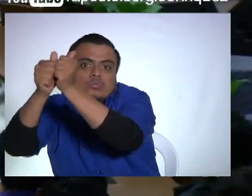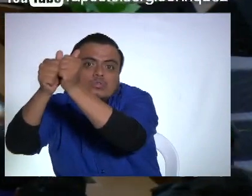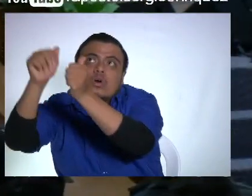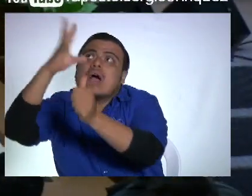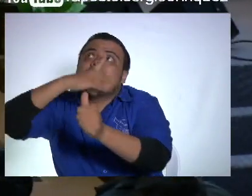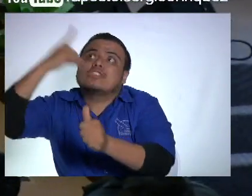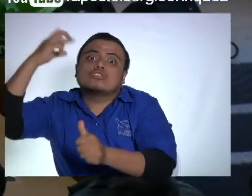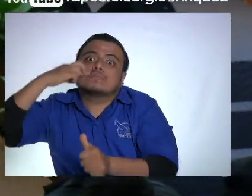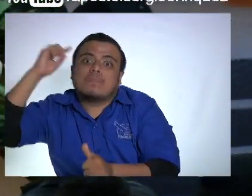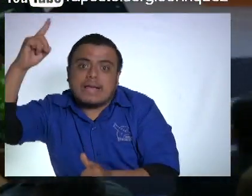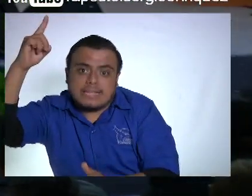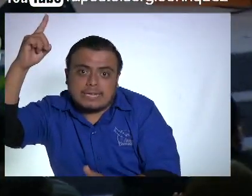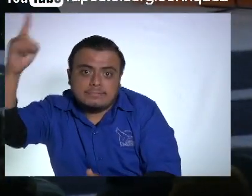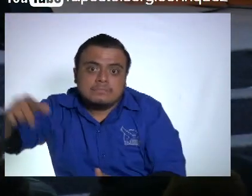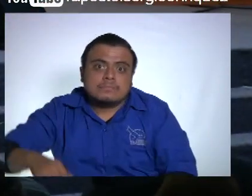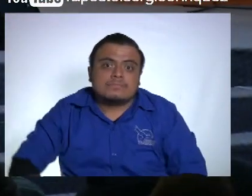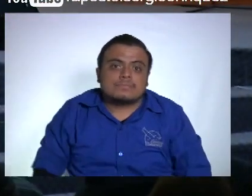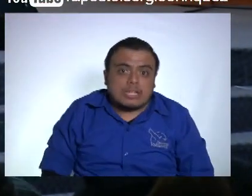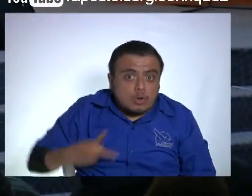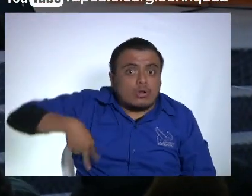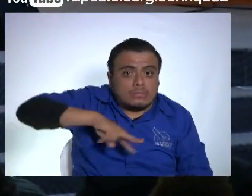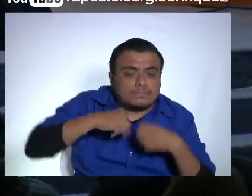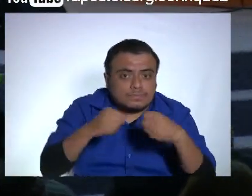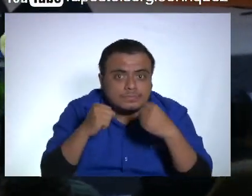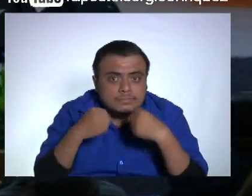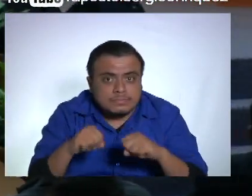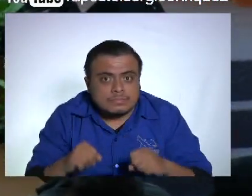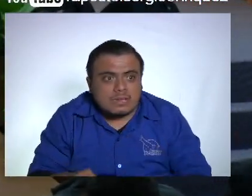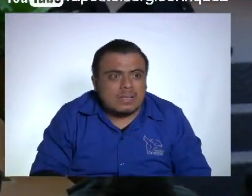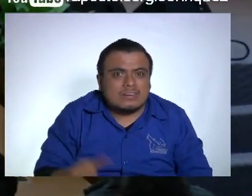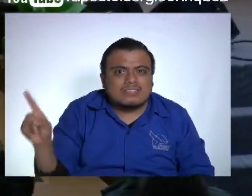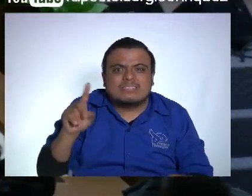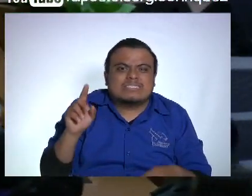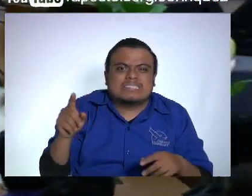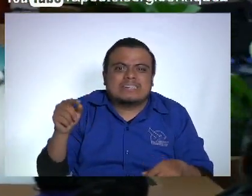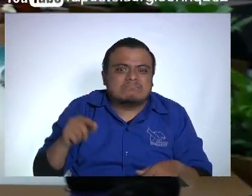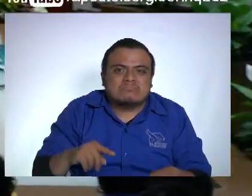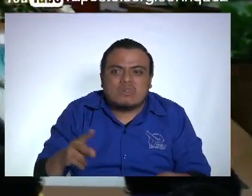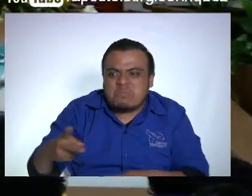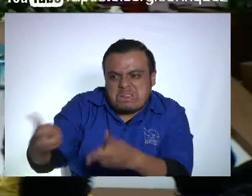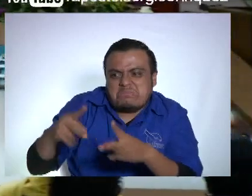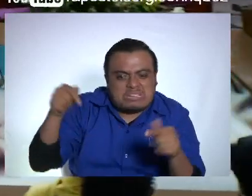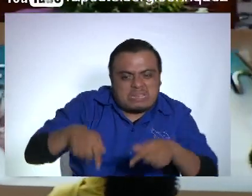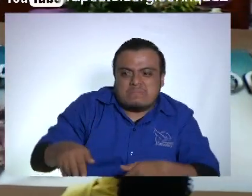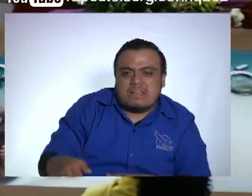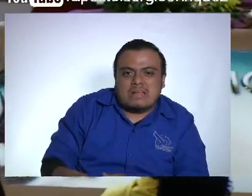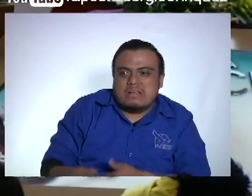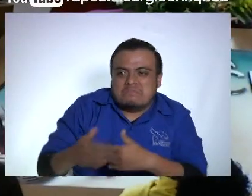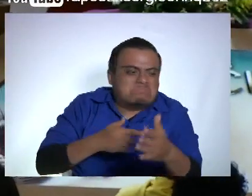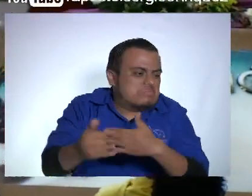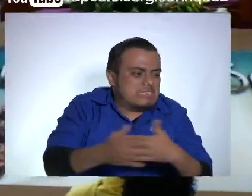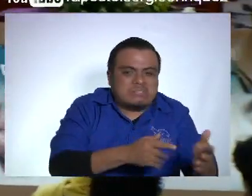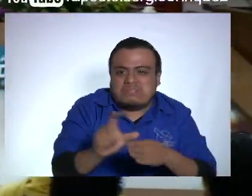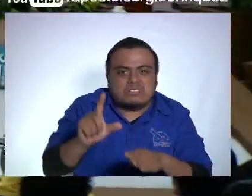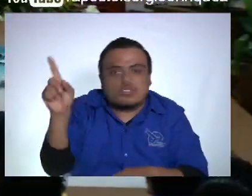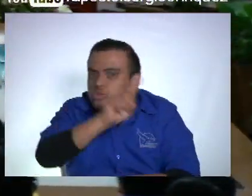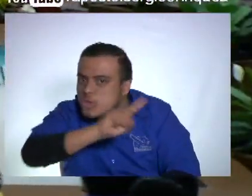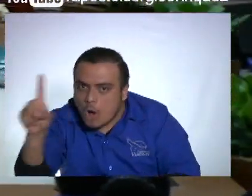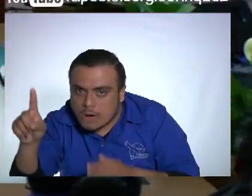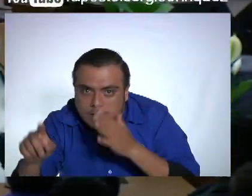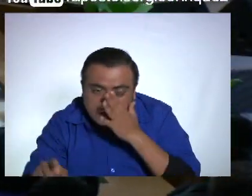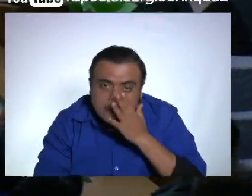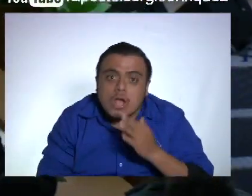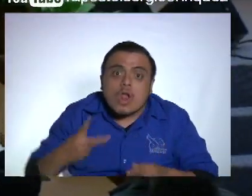Aleluya. Eso es lo que nosotros hacemos. No estamos aquí para hacer un espectáculo ni nada por el estilo. No, estamos